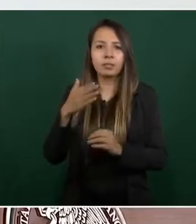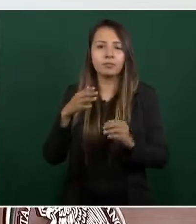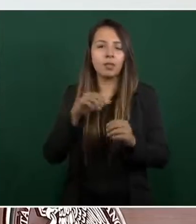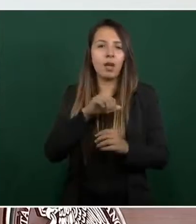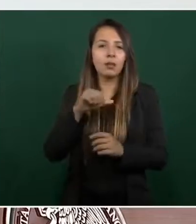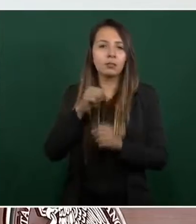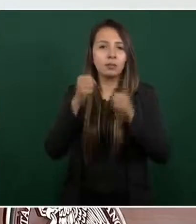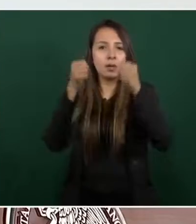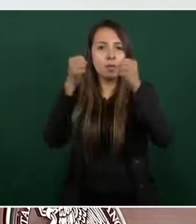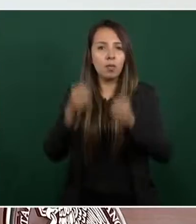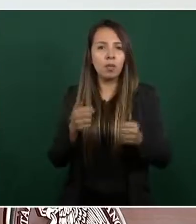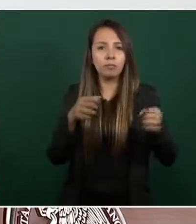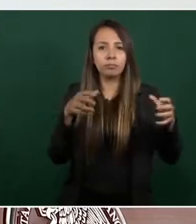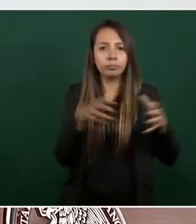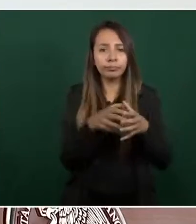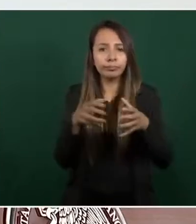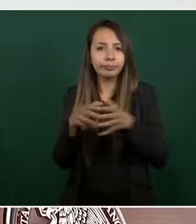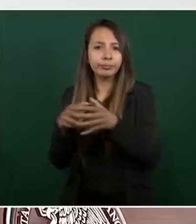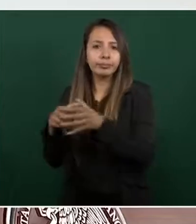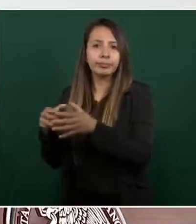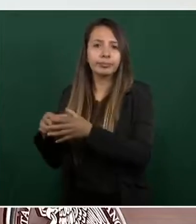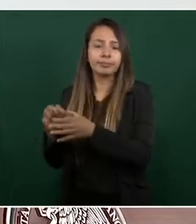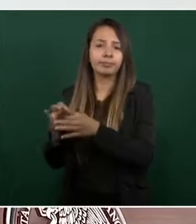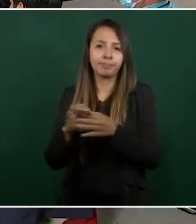seguridad. Bueno, tenemos también